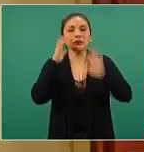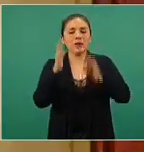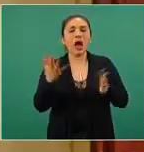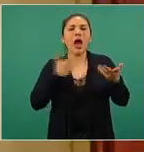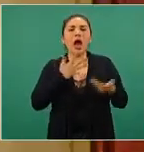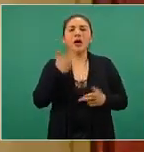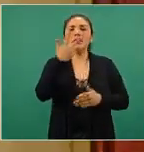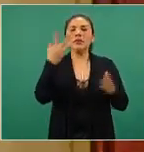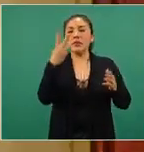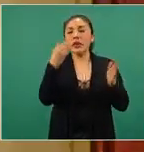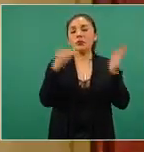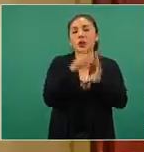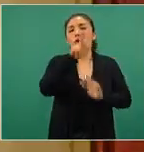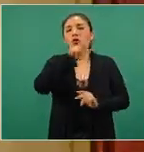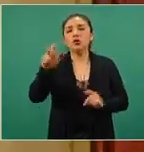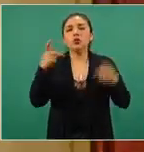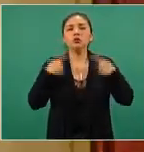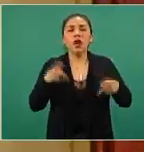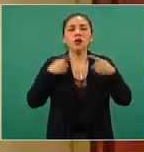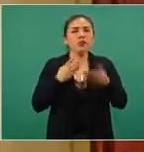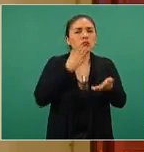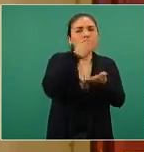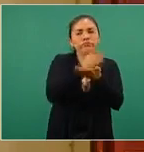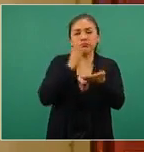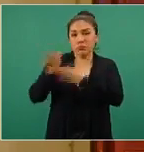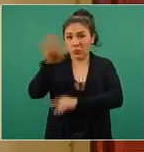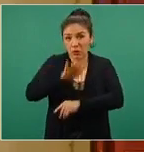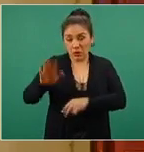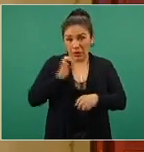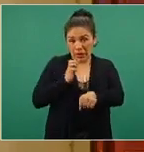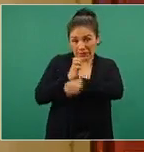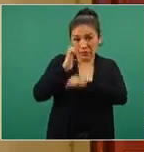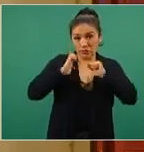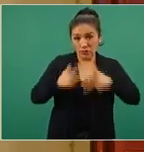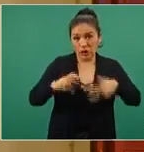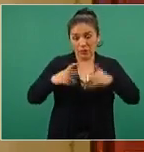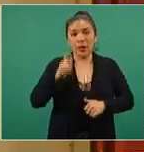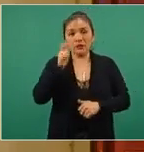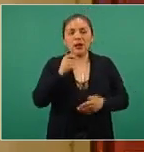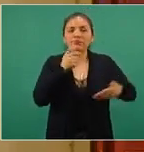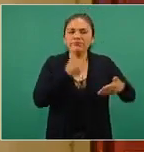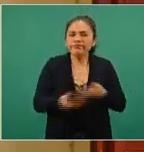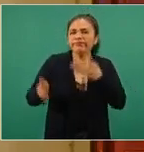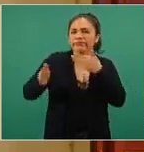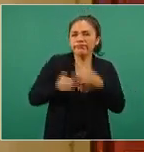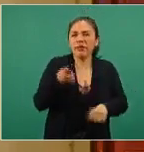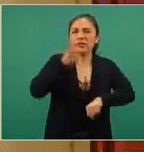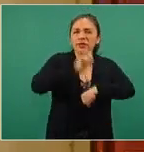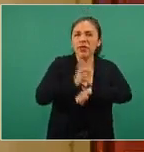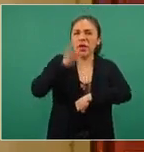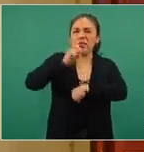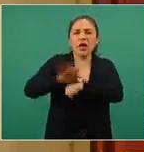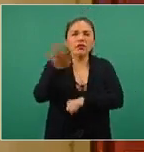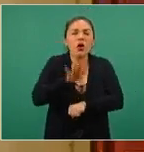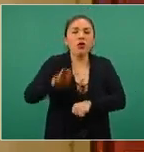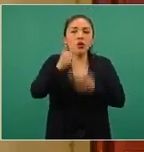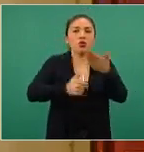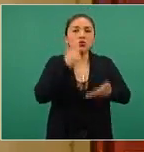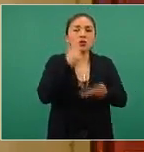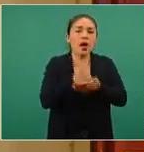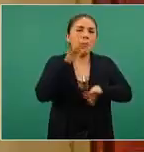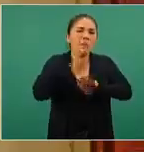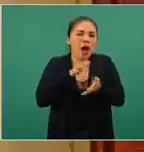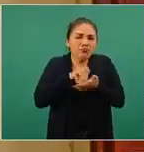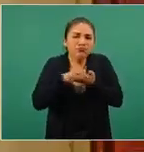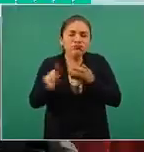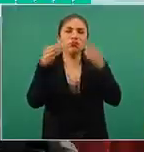de 3.800 brigadistas por todo el estado y que caminan día con día en todas las ciudades densamente